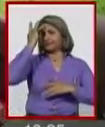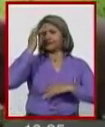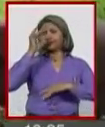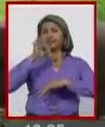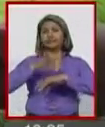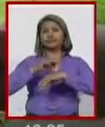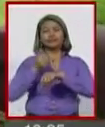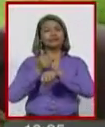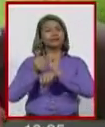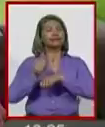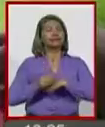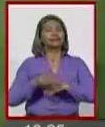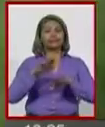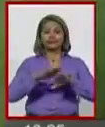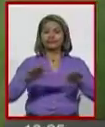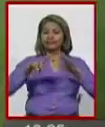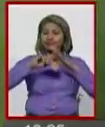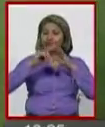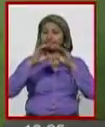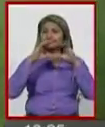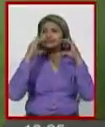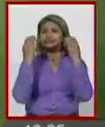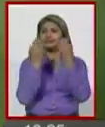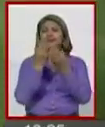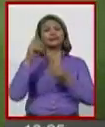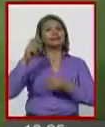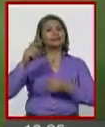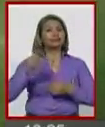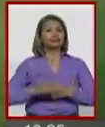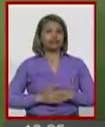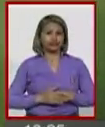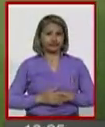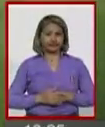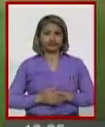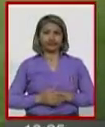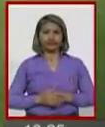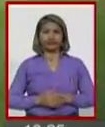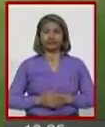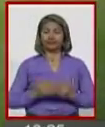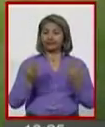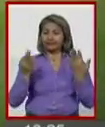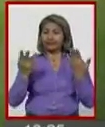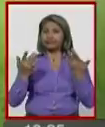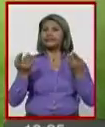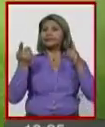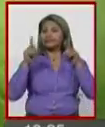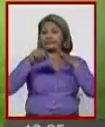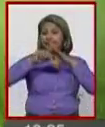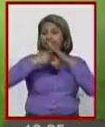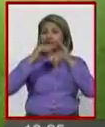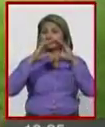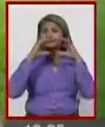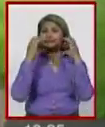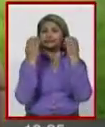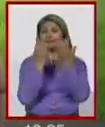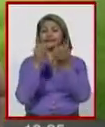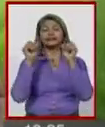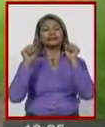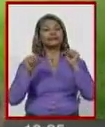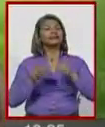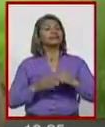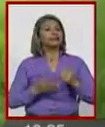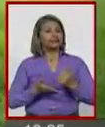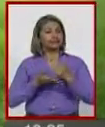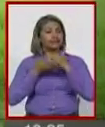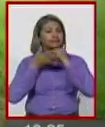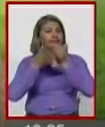chikungunya, zika. Entonces los niños están comenzando clases y necesitan, ¿no? Sí, efectivamente. Esperemos que para cuando empiecen las clases ya se les pueda haber